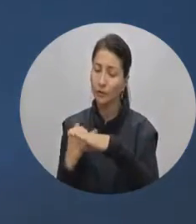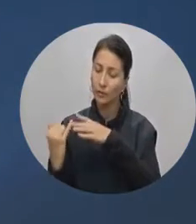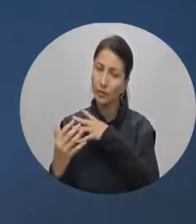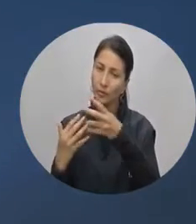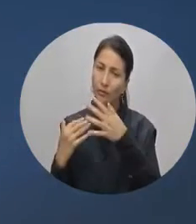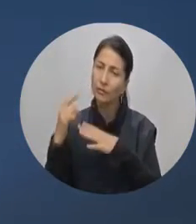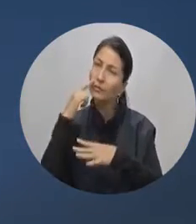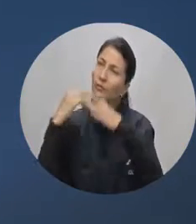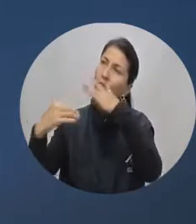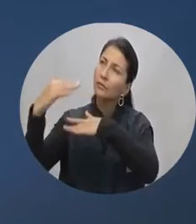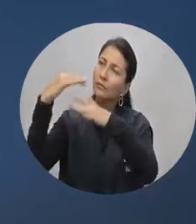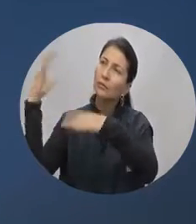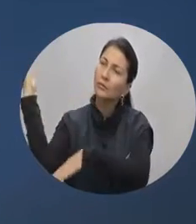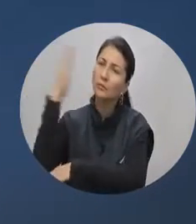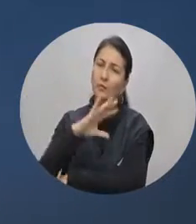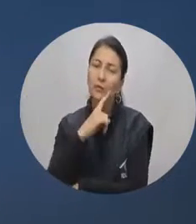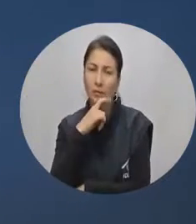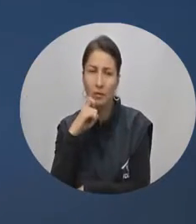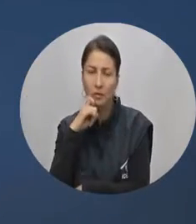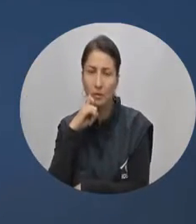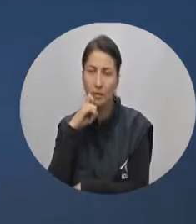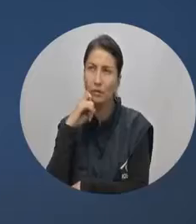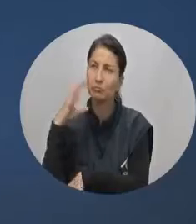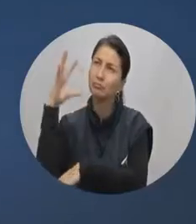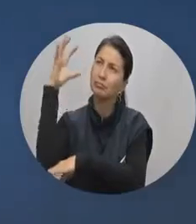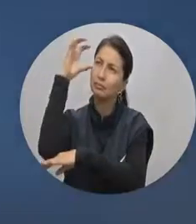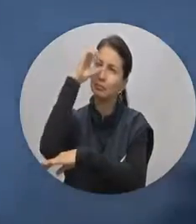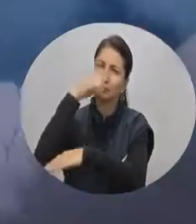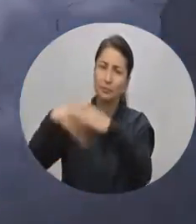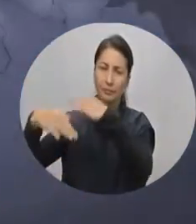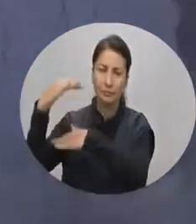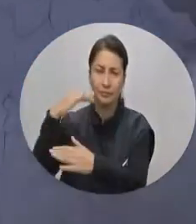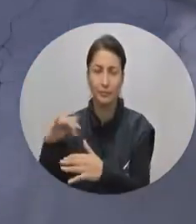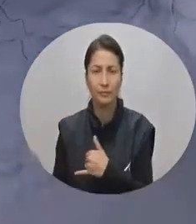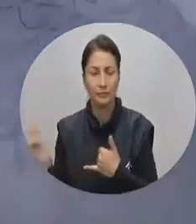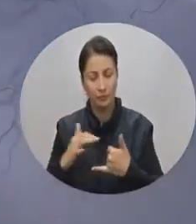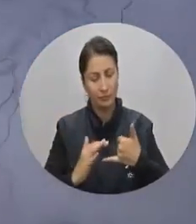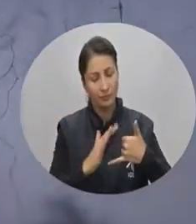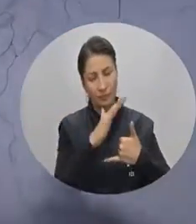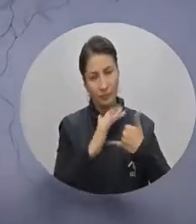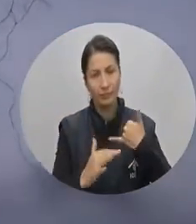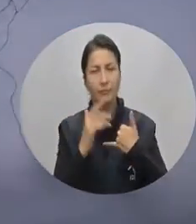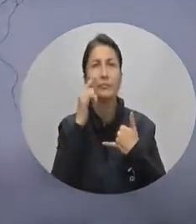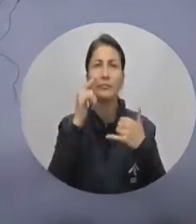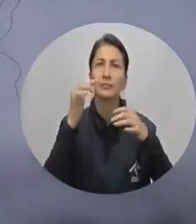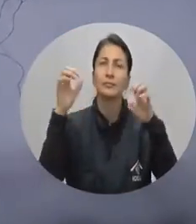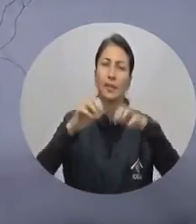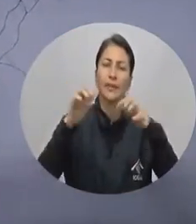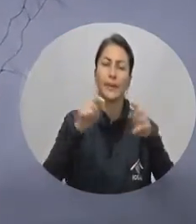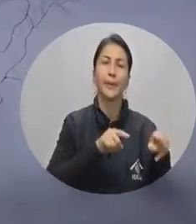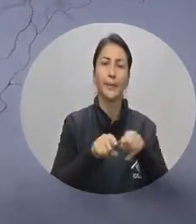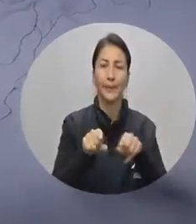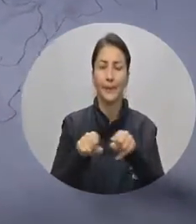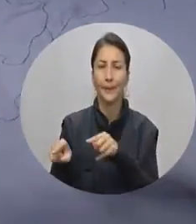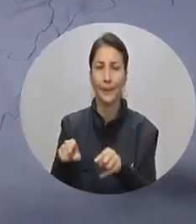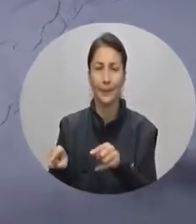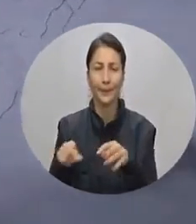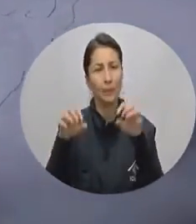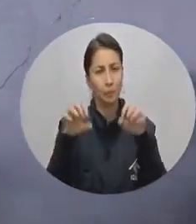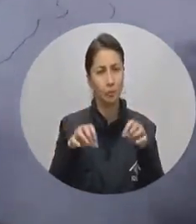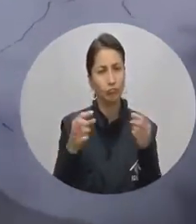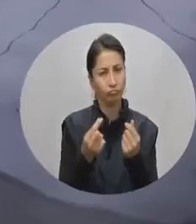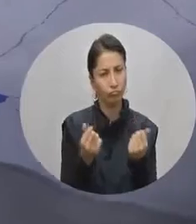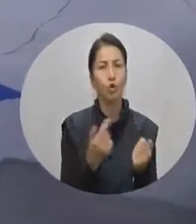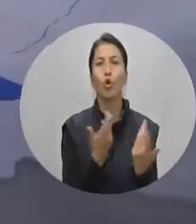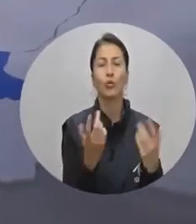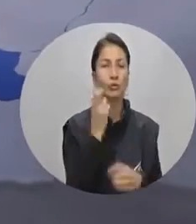San Andrés y Providencia se mantendrá seca la noche con cielo parcialmente cubierto. Sobre el litoral del Pacífico habrá lluvias de variada